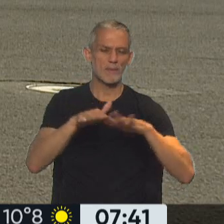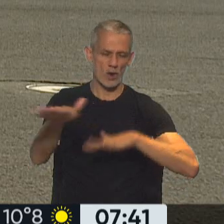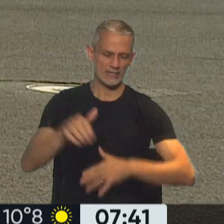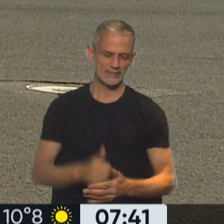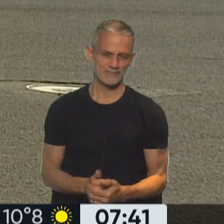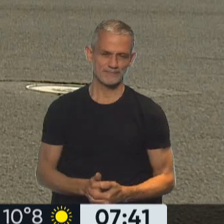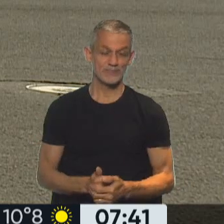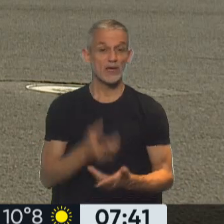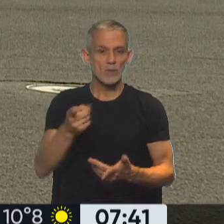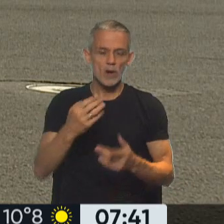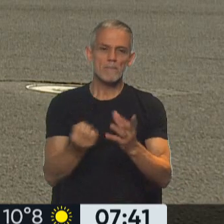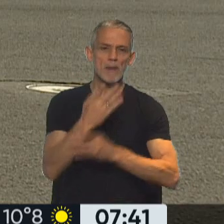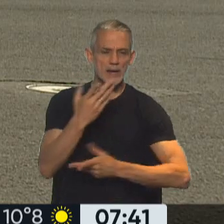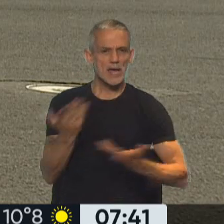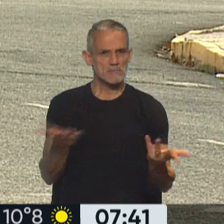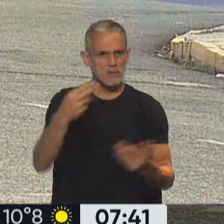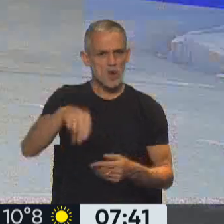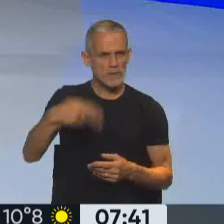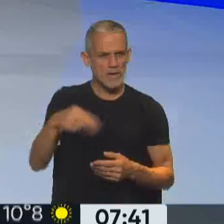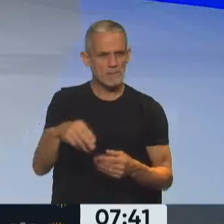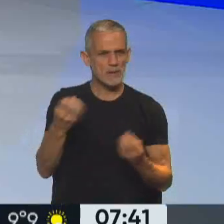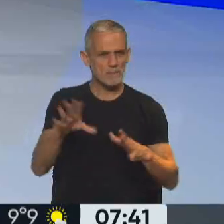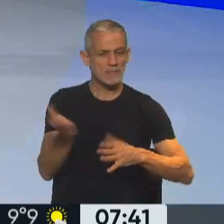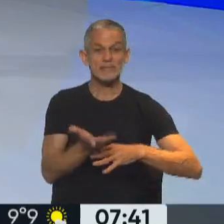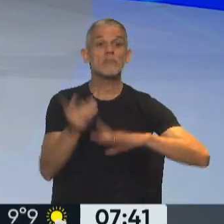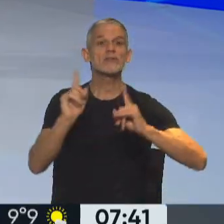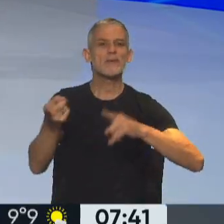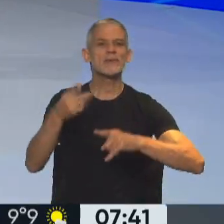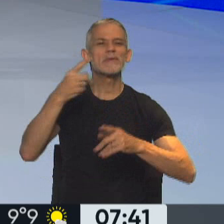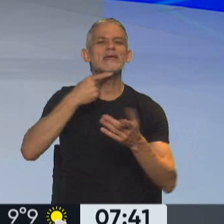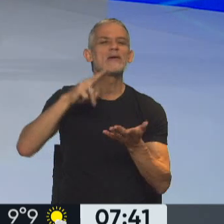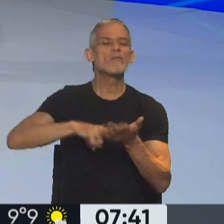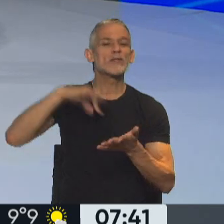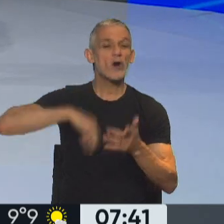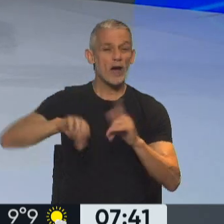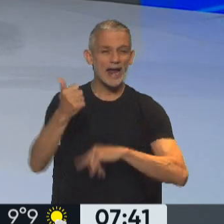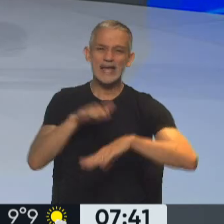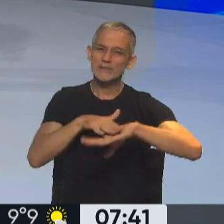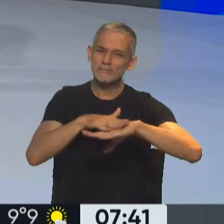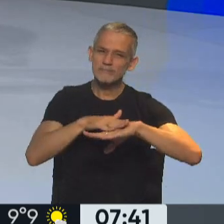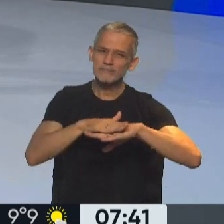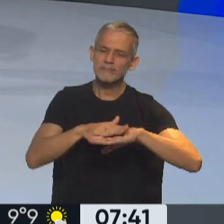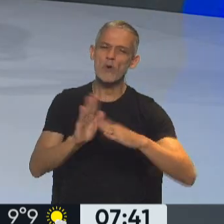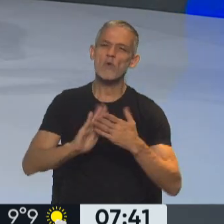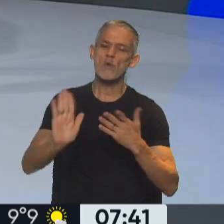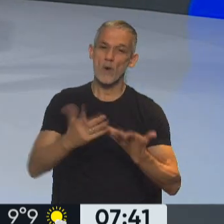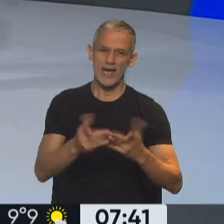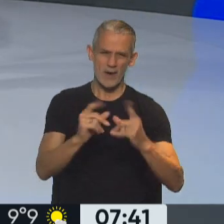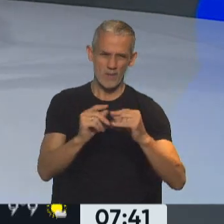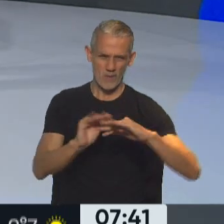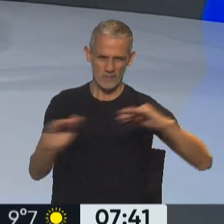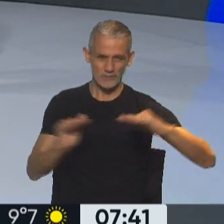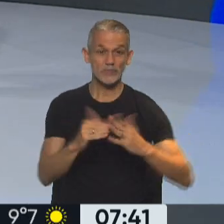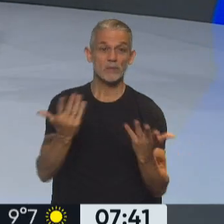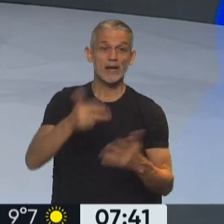Bueno, el mes de noviembre arranca con mañanas frescas y días soleados, pero también con un nuevo piso de ganancias, NASA. ¿De qué se trata? A ver, ¿cómo se implementa esto? Exactamente, Ale.